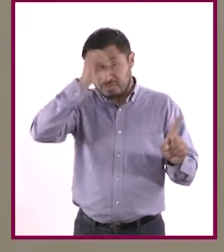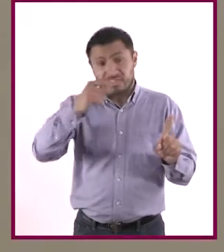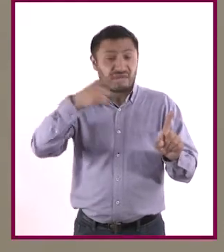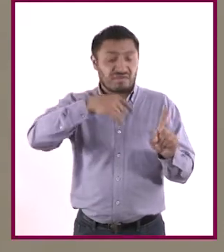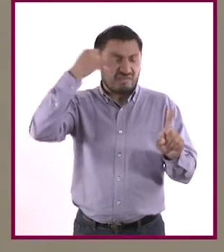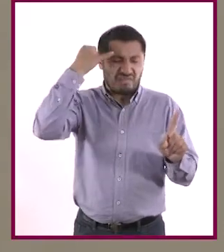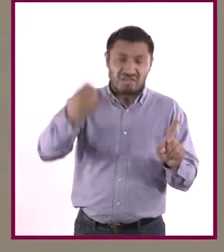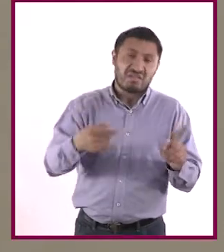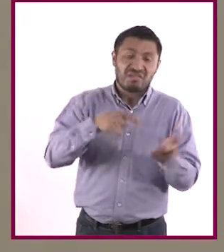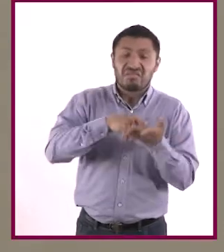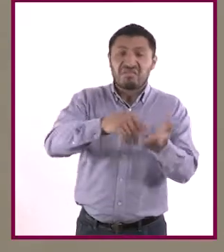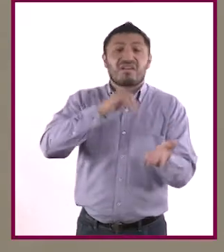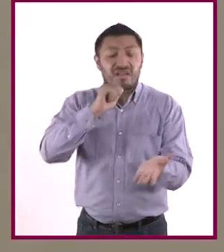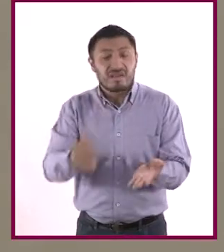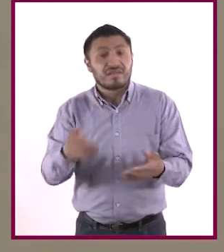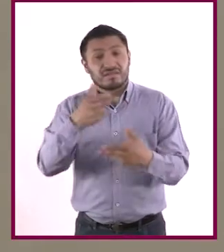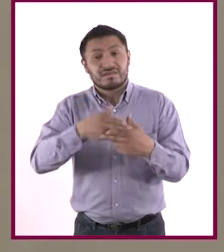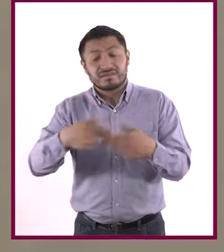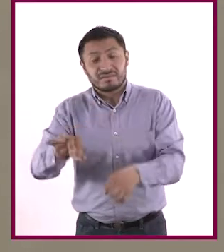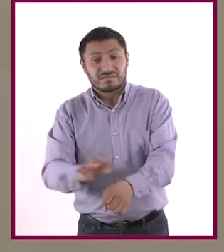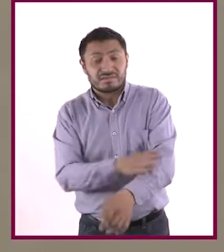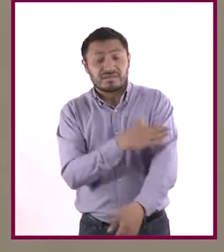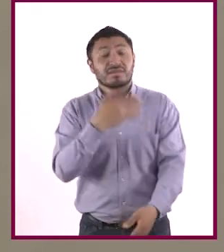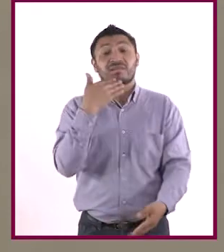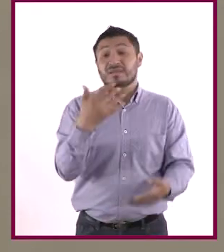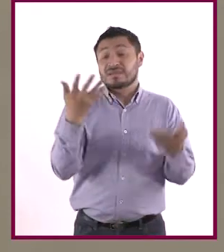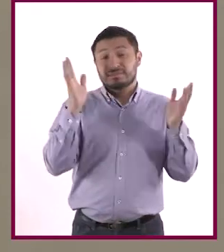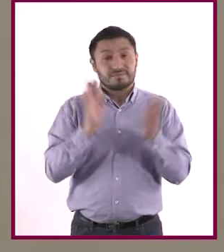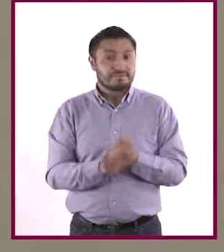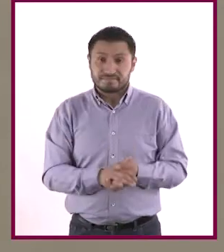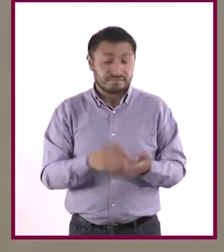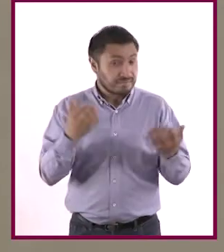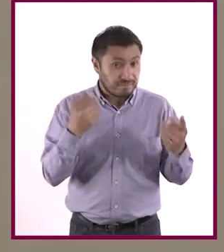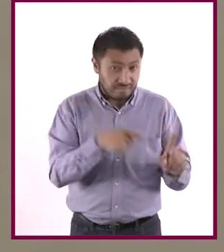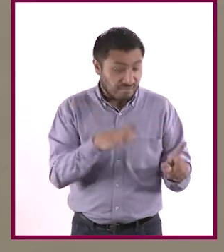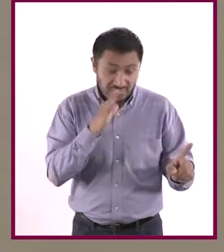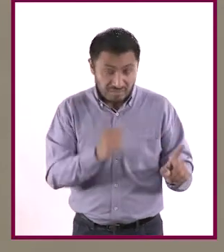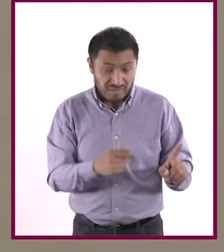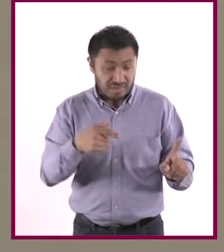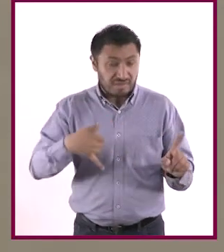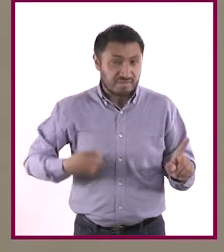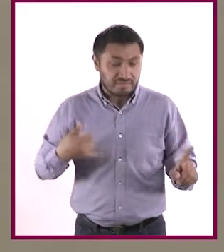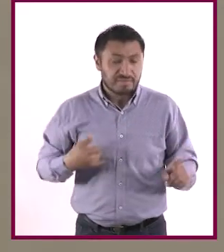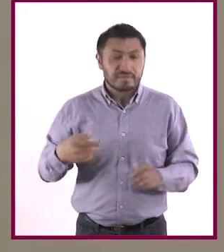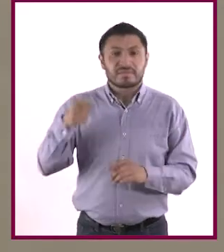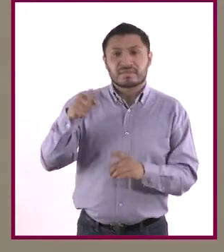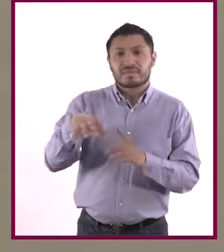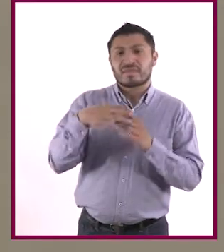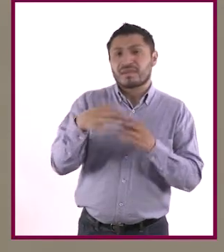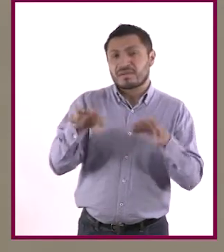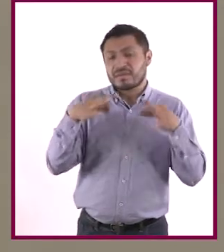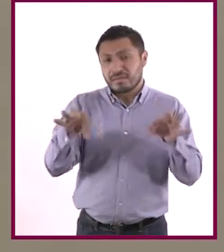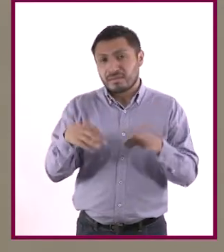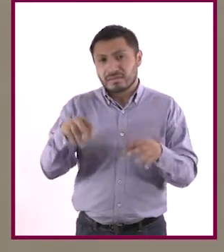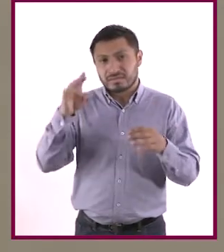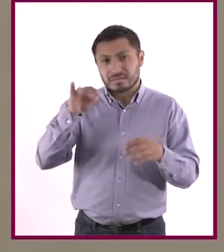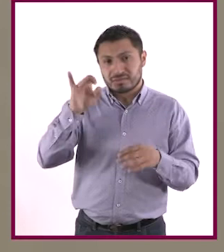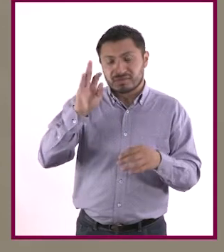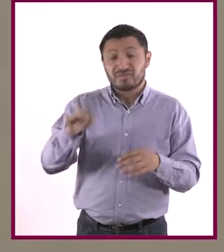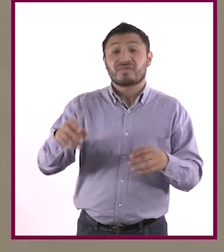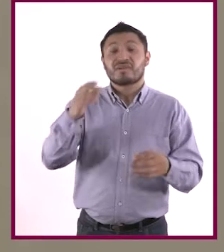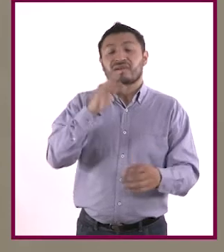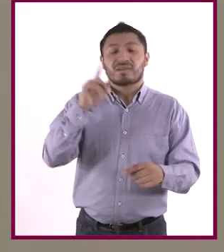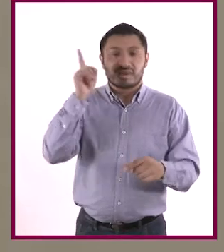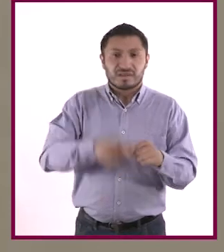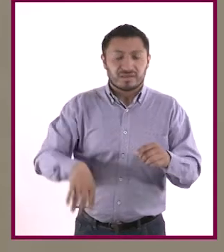ideas, propuestas y hasta emociones válidas. Según el manual publicado por la UNICEF titulado Superando el